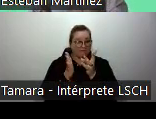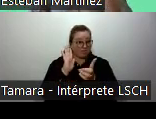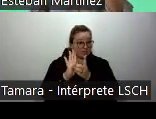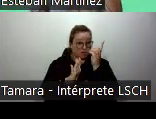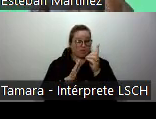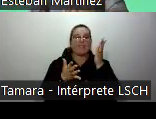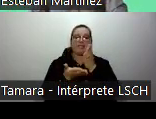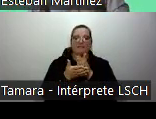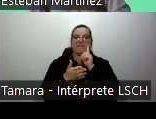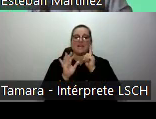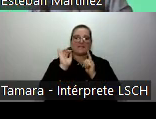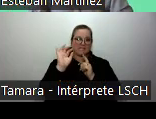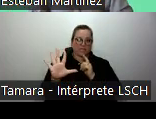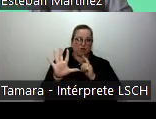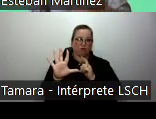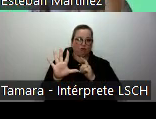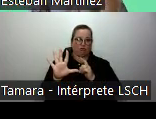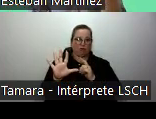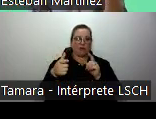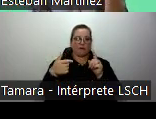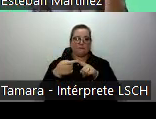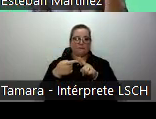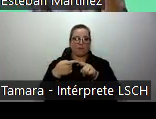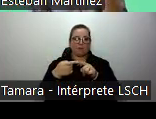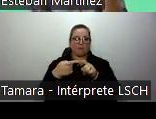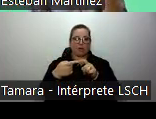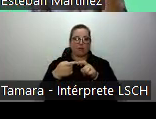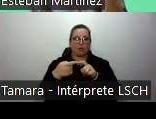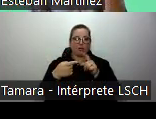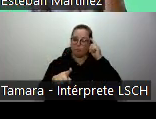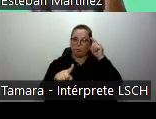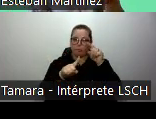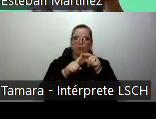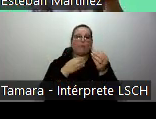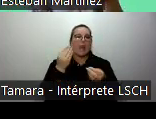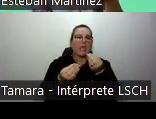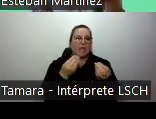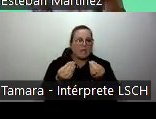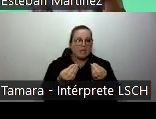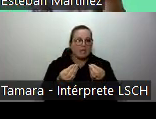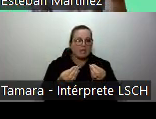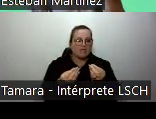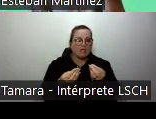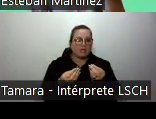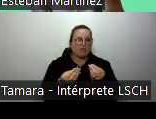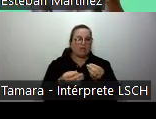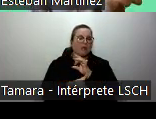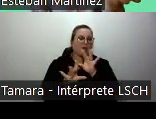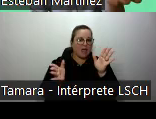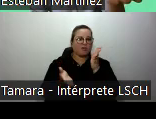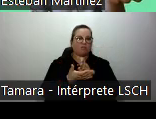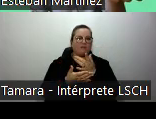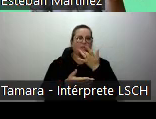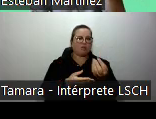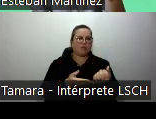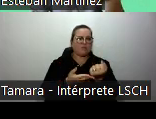cumplir con cinco elementos primero tiene que tener un propósito un para qué si no tiene un para qué claro Para qué me sirve esto es difícil